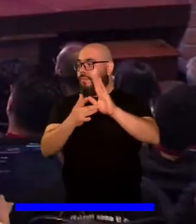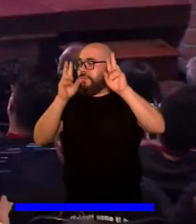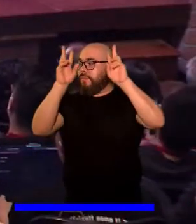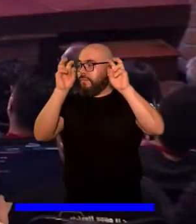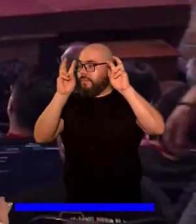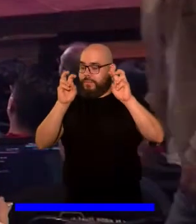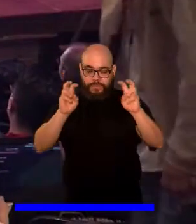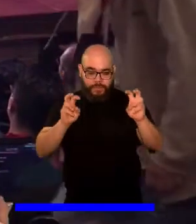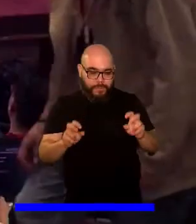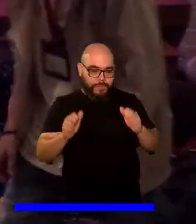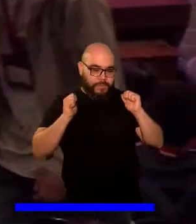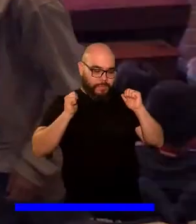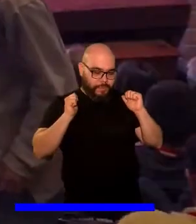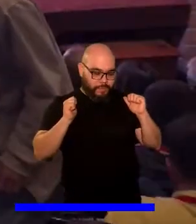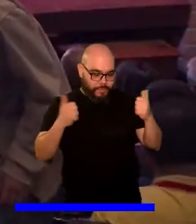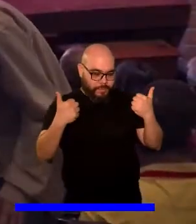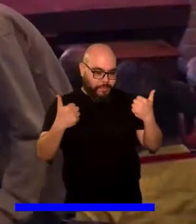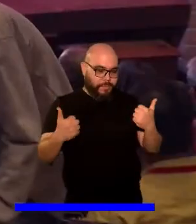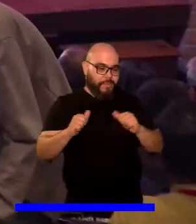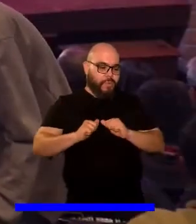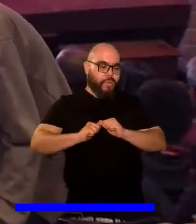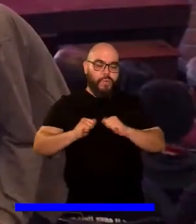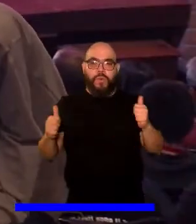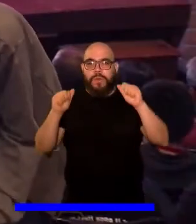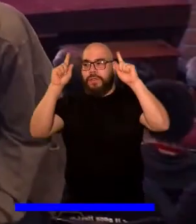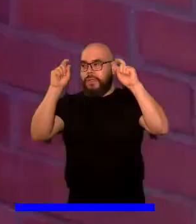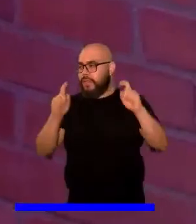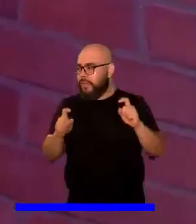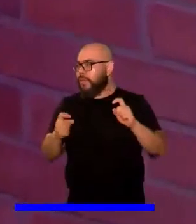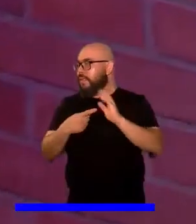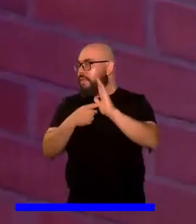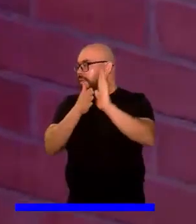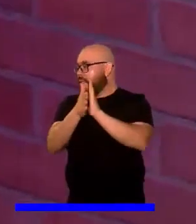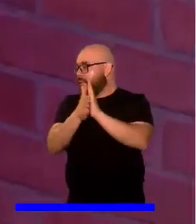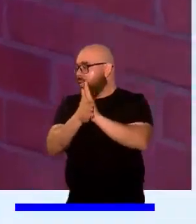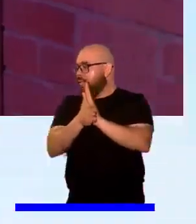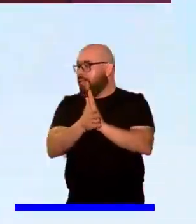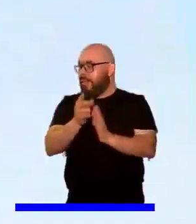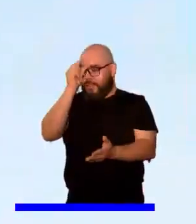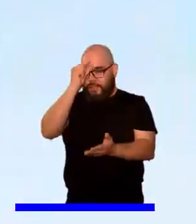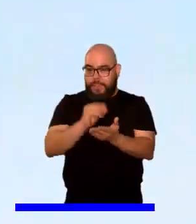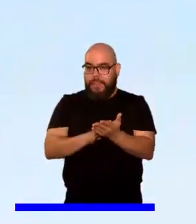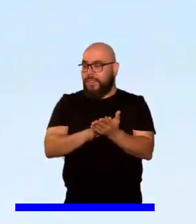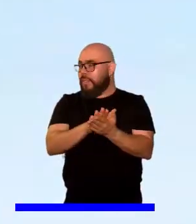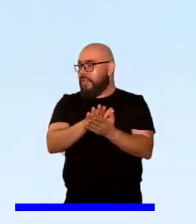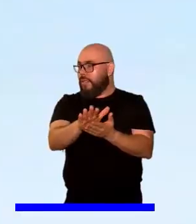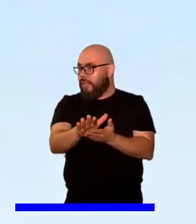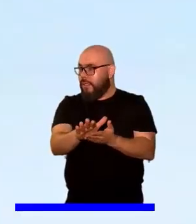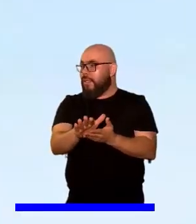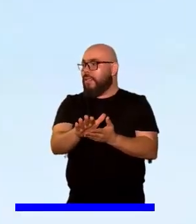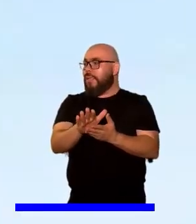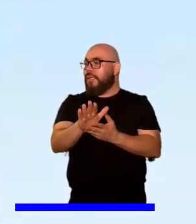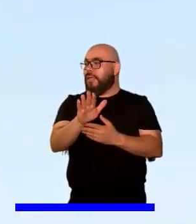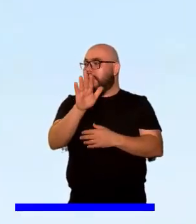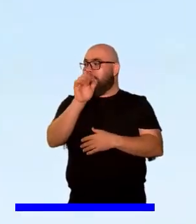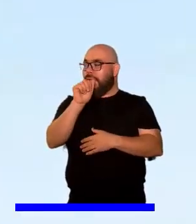temas que son básicamente cómo es el estado de la inteligencia artificial agéntica, que es un término que vamos a